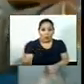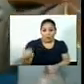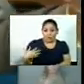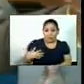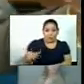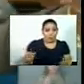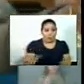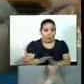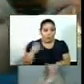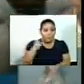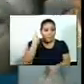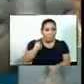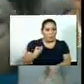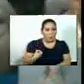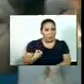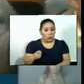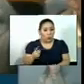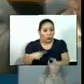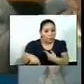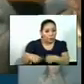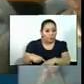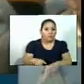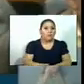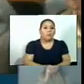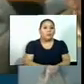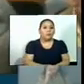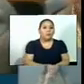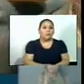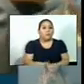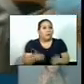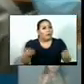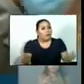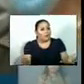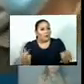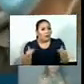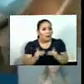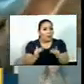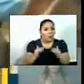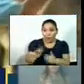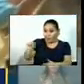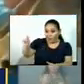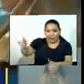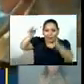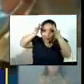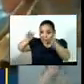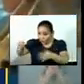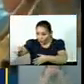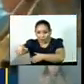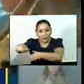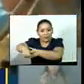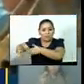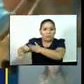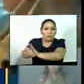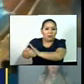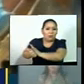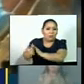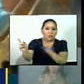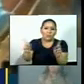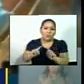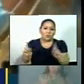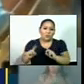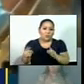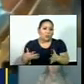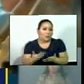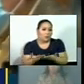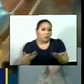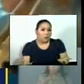cuando pregunté que no es que no iban a venir. Tampoco que ya se iba a tomar la decisión. Sino que querían que eso fuera un